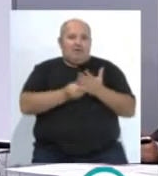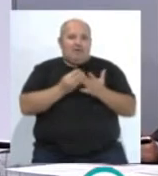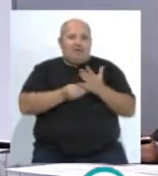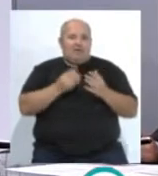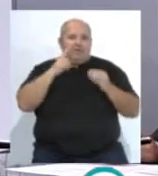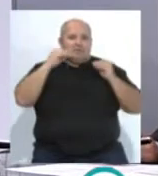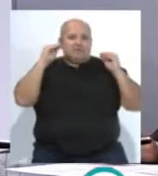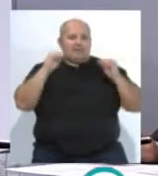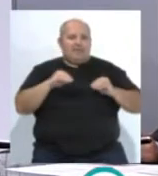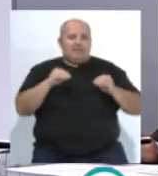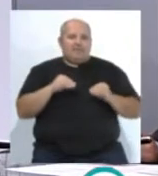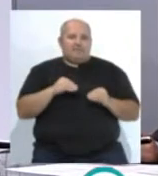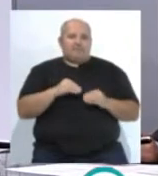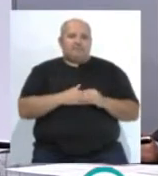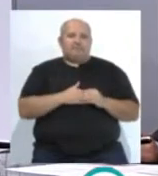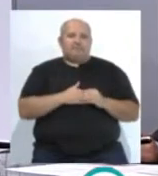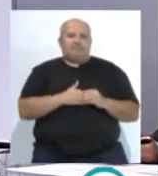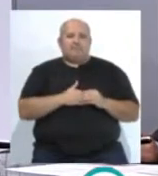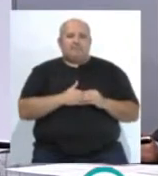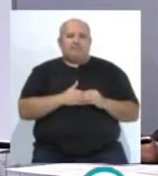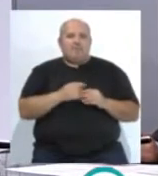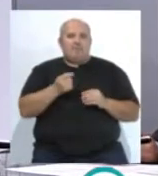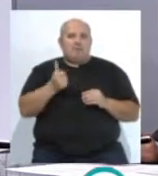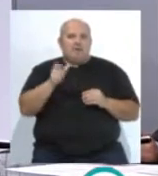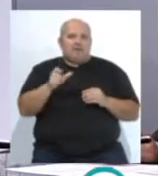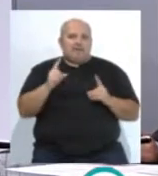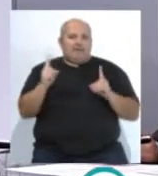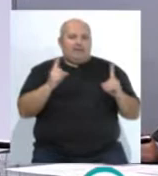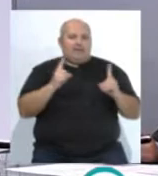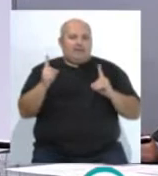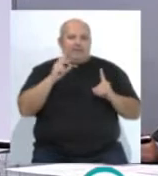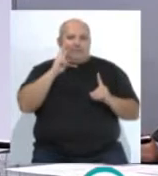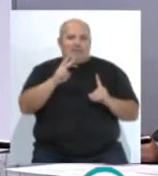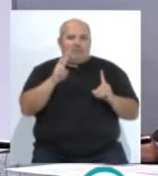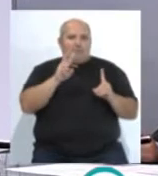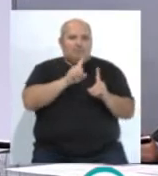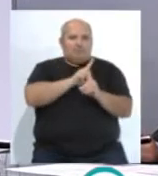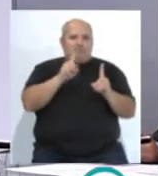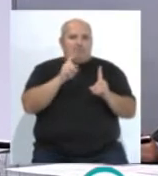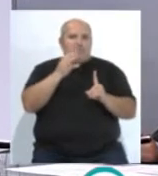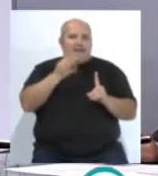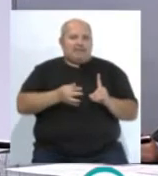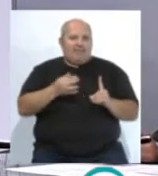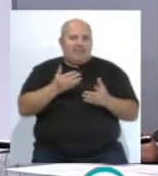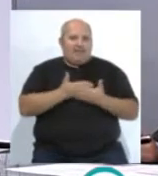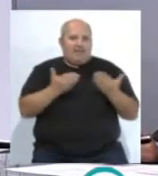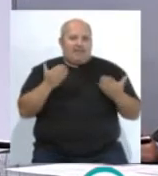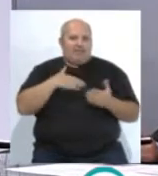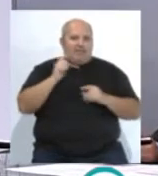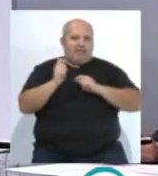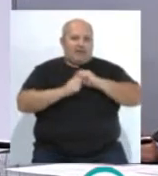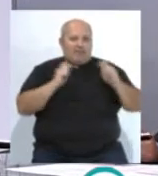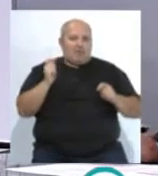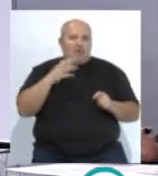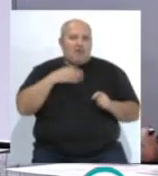Que se ven tan claros, claro. Incluso tiene tan poca gente por delante que le impida la visión, caso del penalti de Zaragoza,